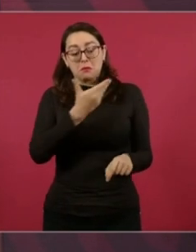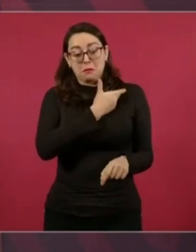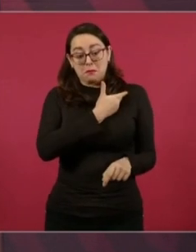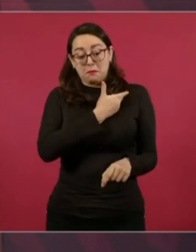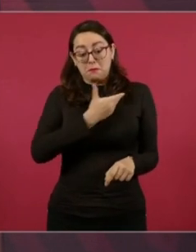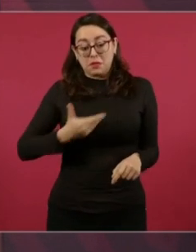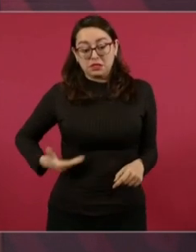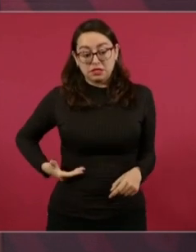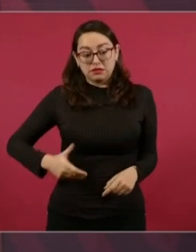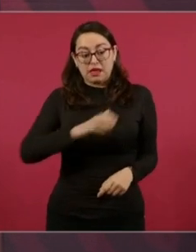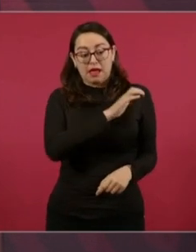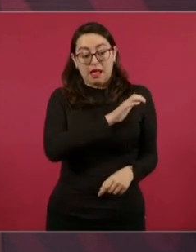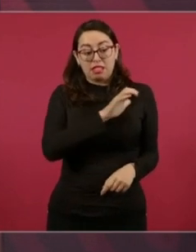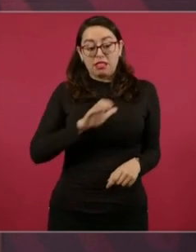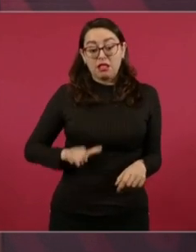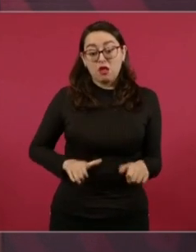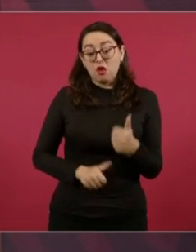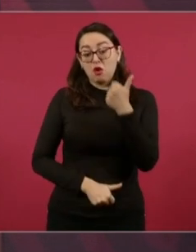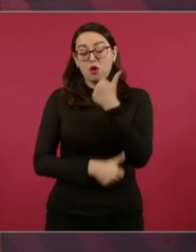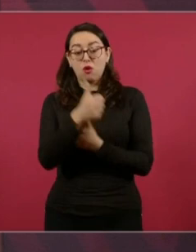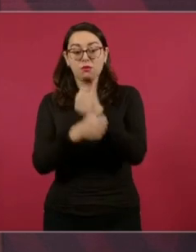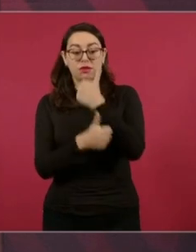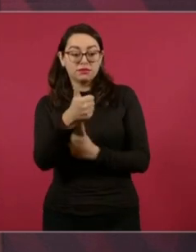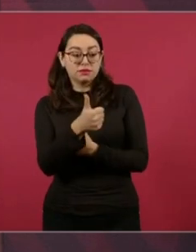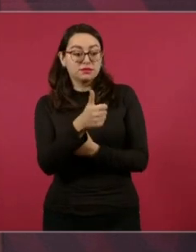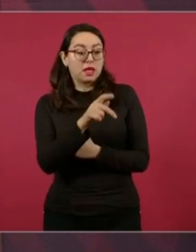de la Madrid,